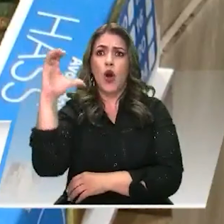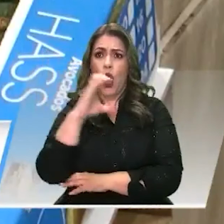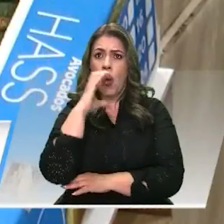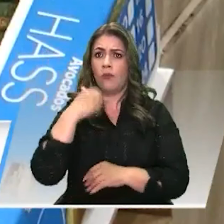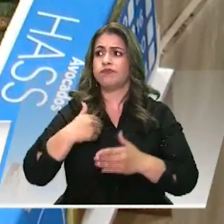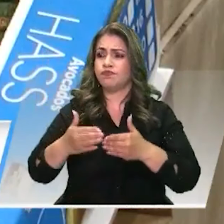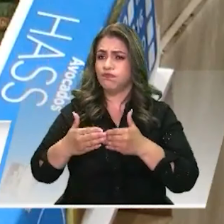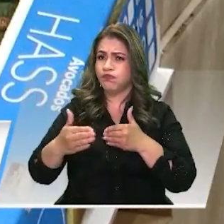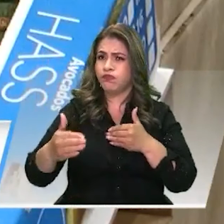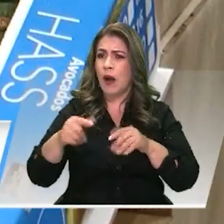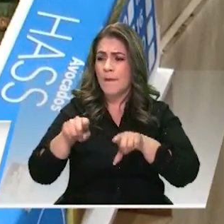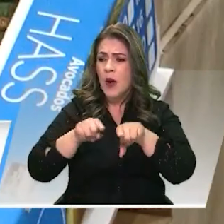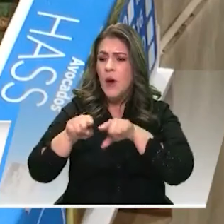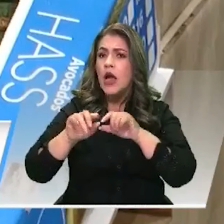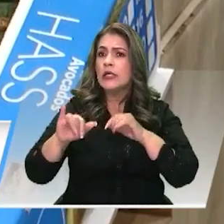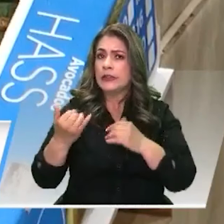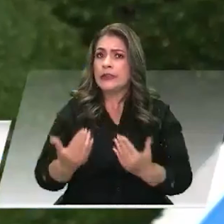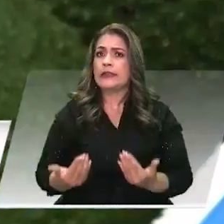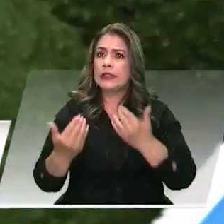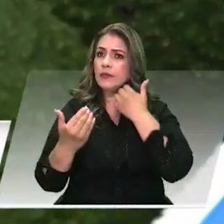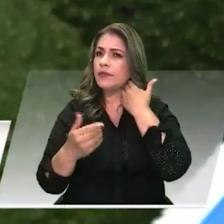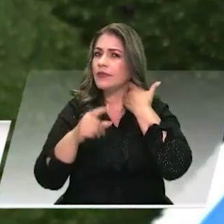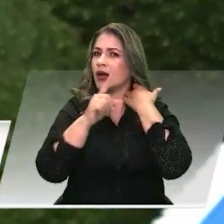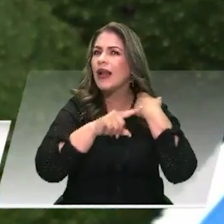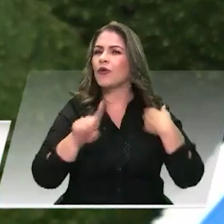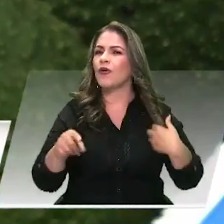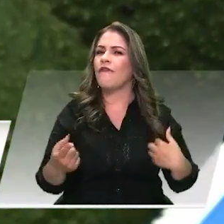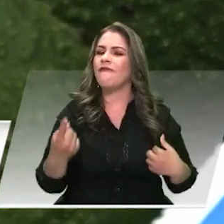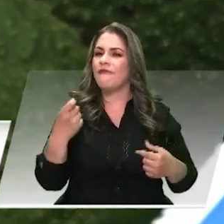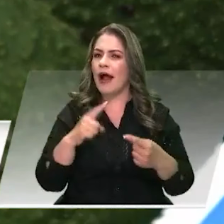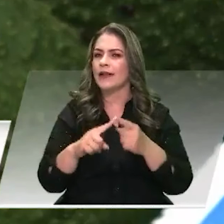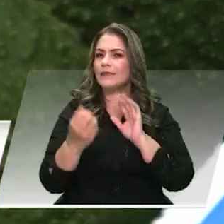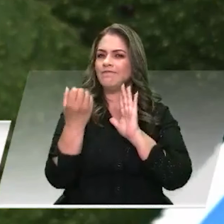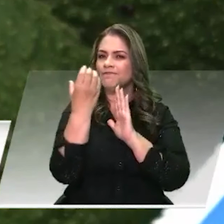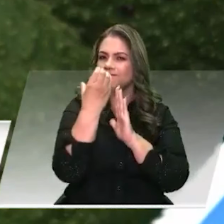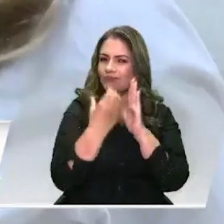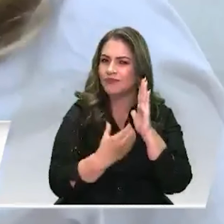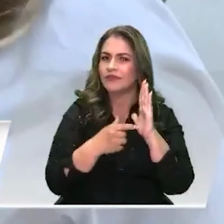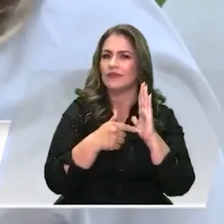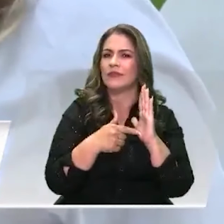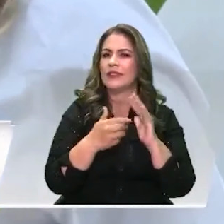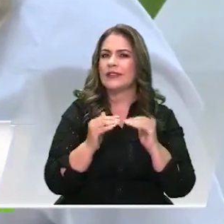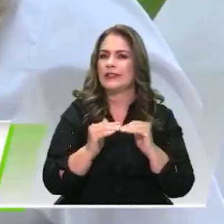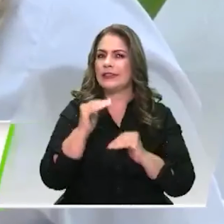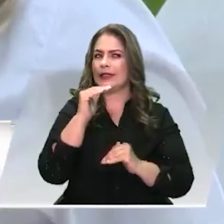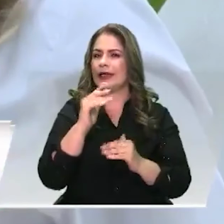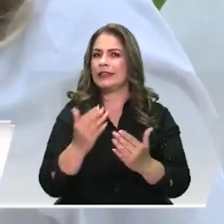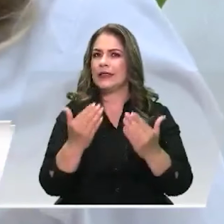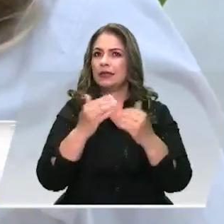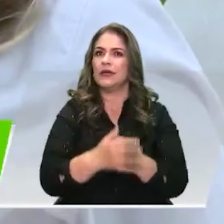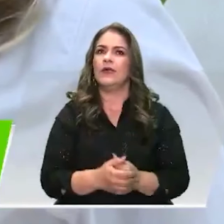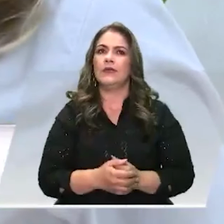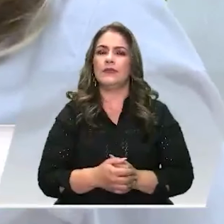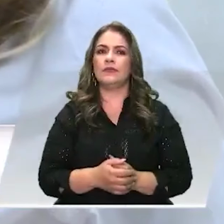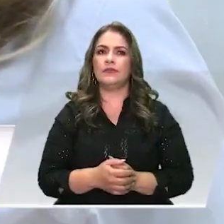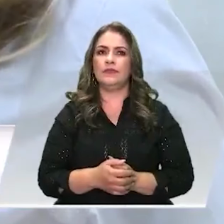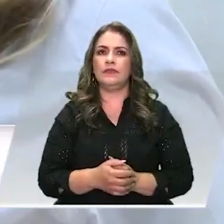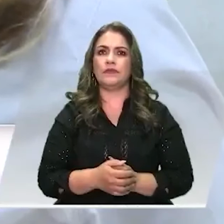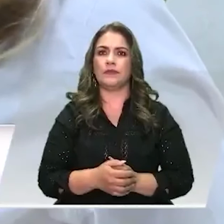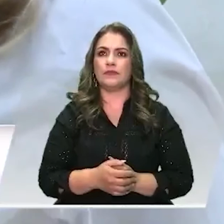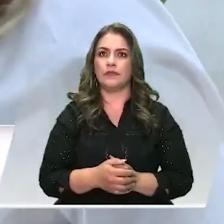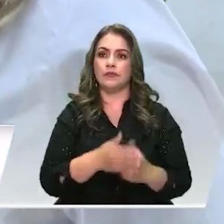producto, según los expertos faltan certificaciones que permitan una mejor cualificación. Cada vez estamos impulsando más para que